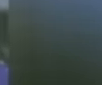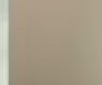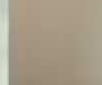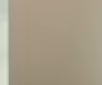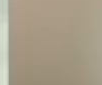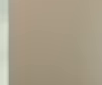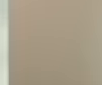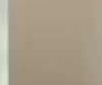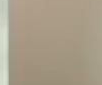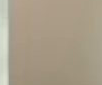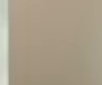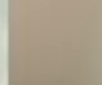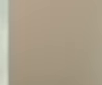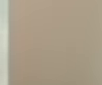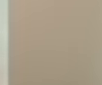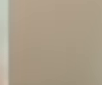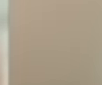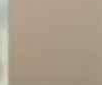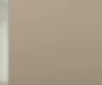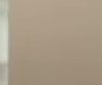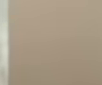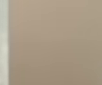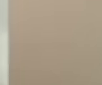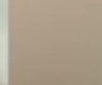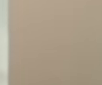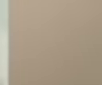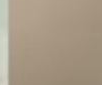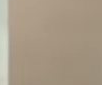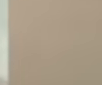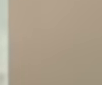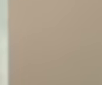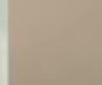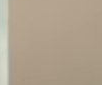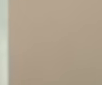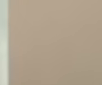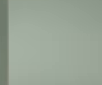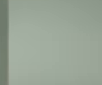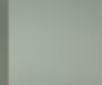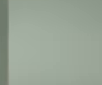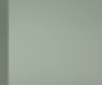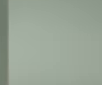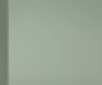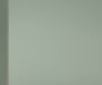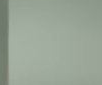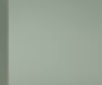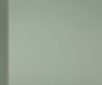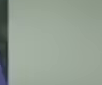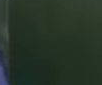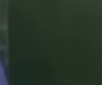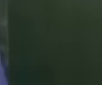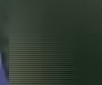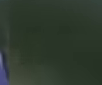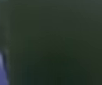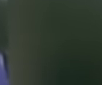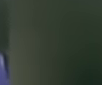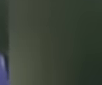¿ok? Y de repente trending topic el fin de semana con 15,000 tweets diciendo Diego no sale lo que habla, ¿ok?